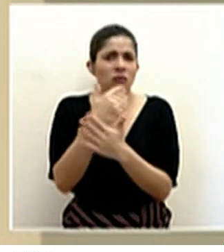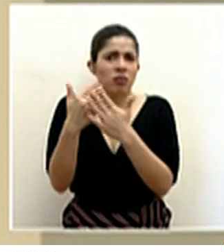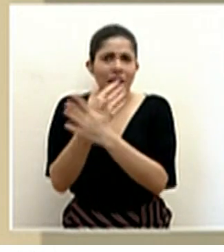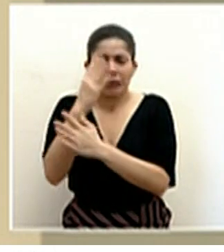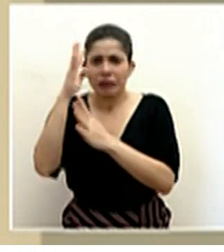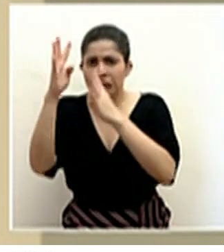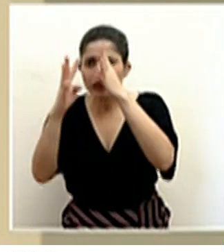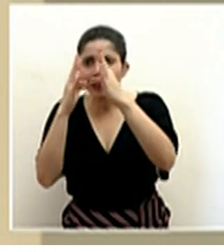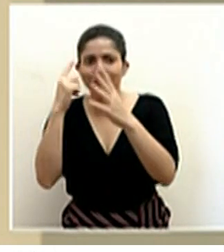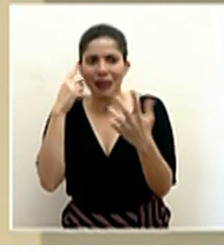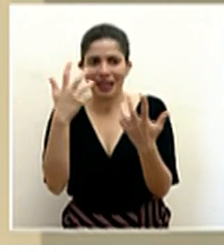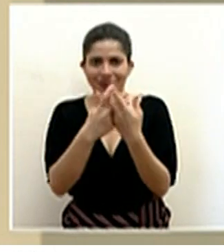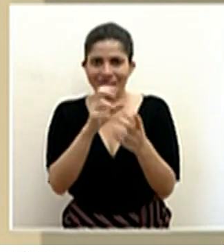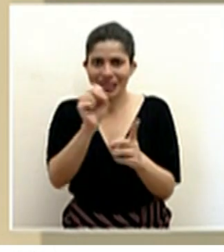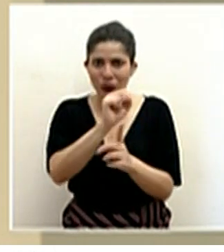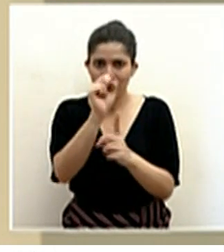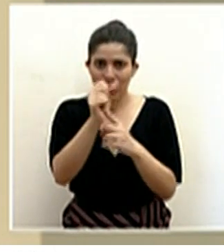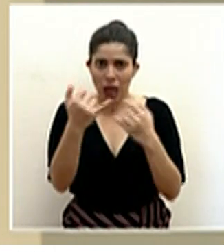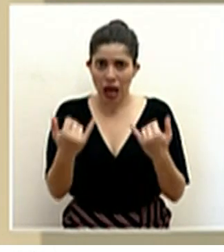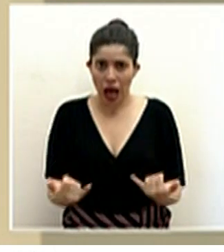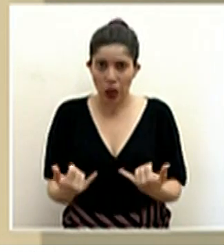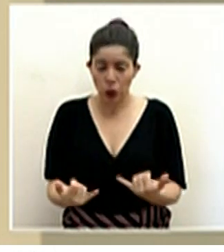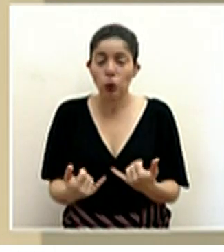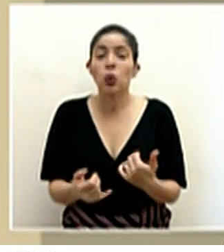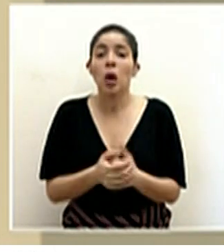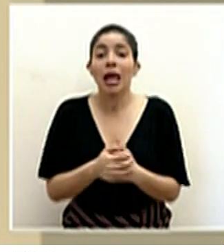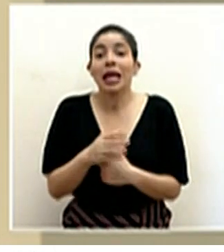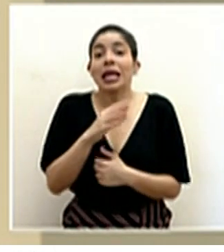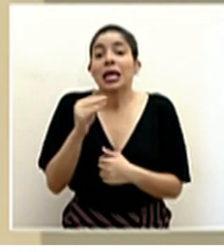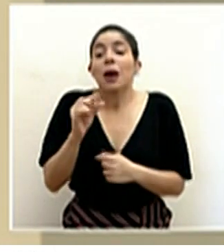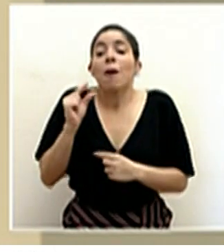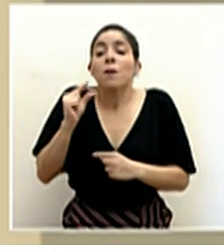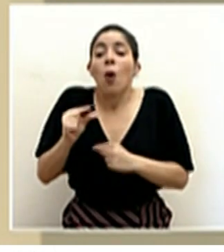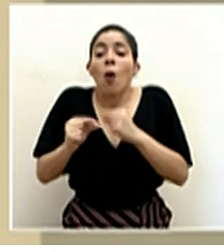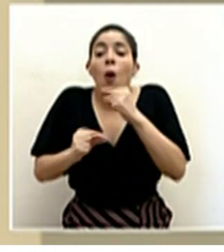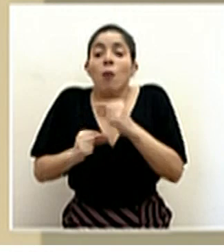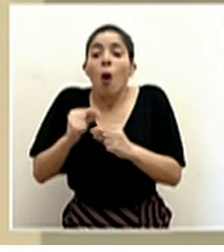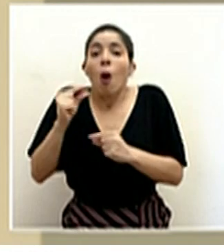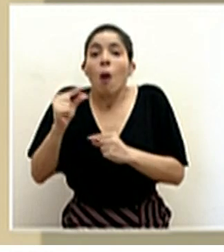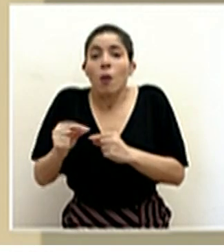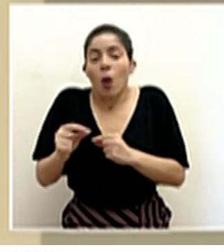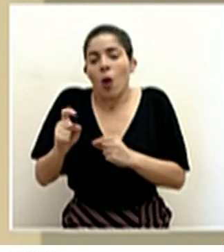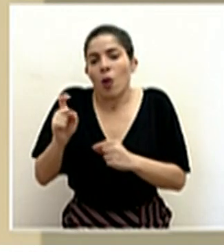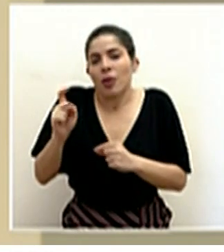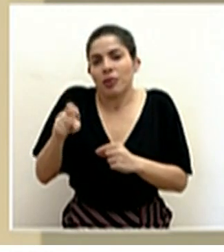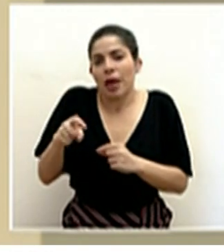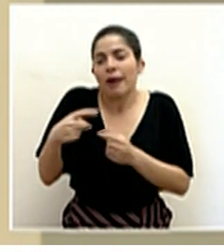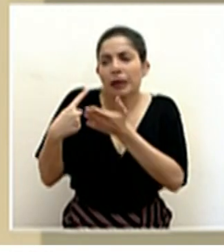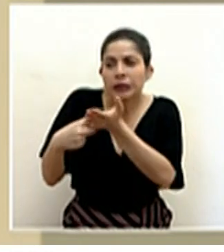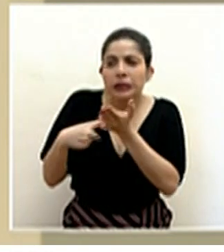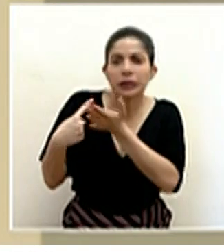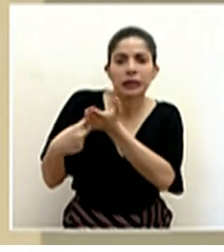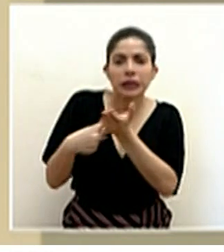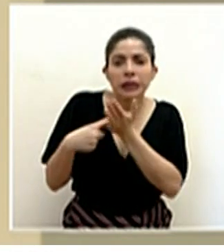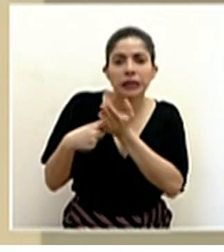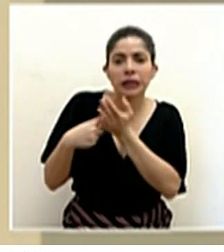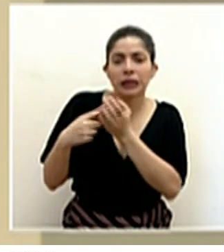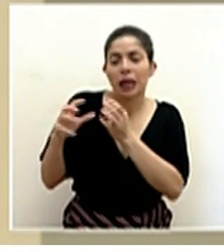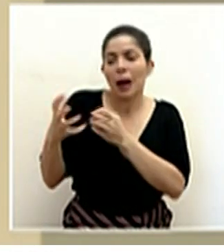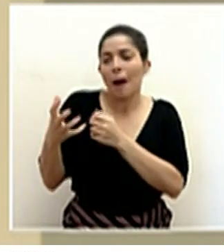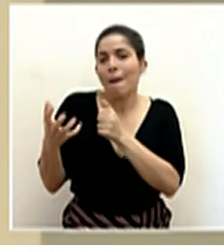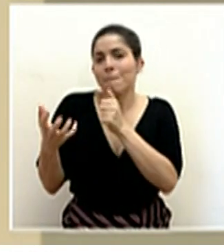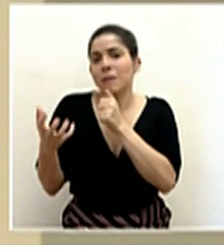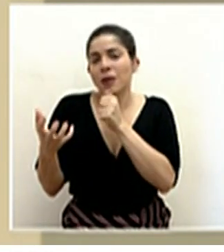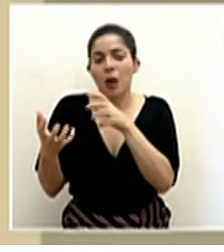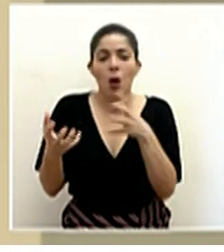para las circunstancias que estamos viviendo y que pues paulatinamente tendremos que ir conversando más entre sector privado